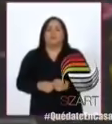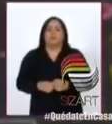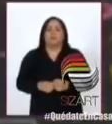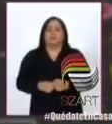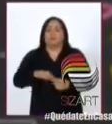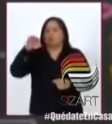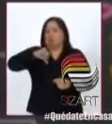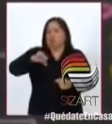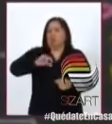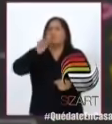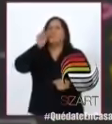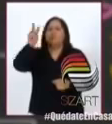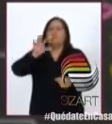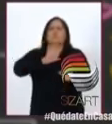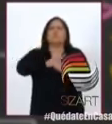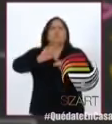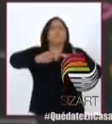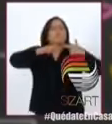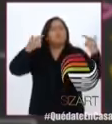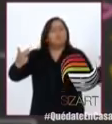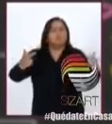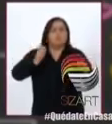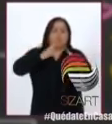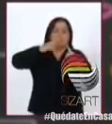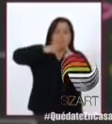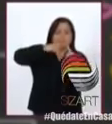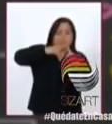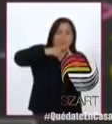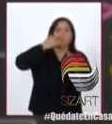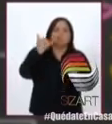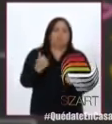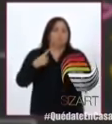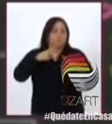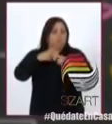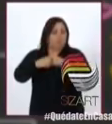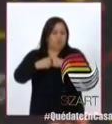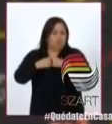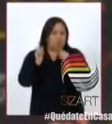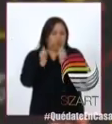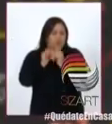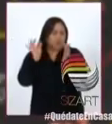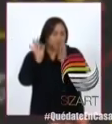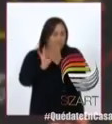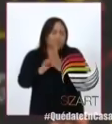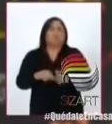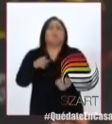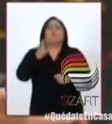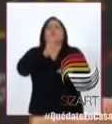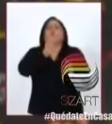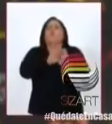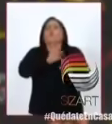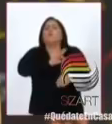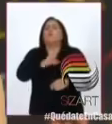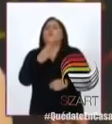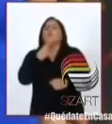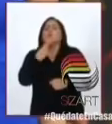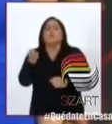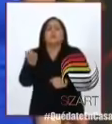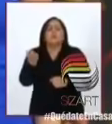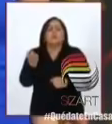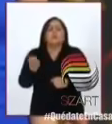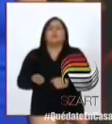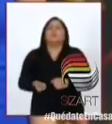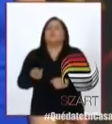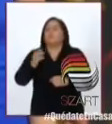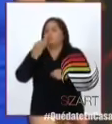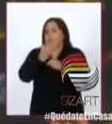Hoy veremos la relación que hay entre la división y la multiplicación de fracciones. ¿Y cómo podemos utilizar estas operaciones